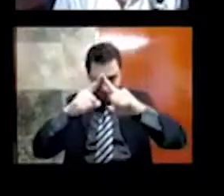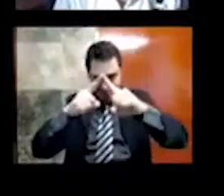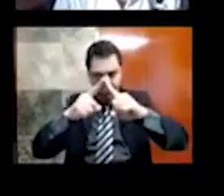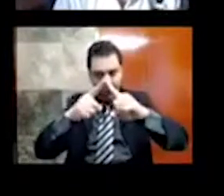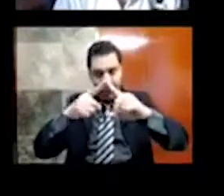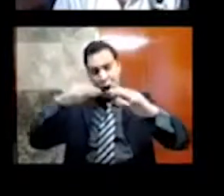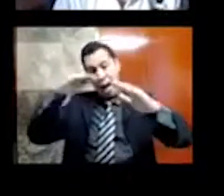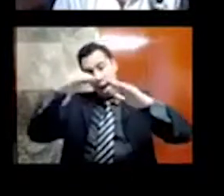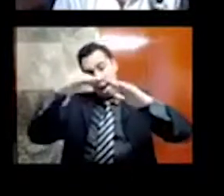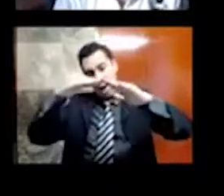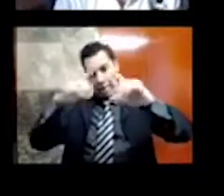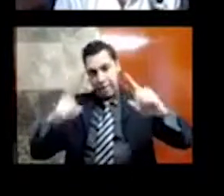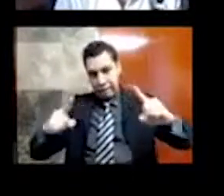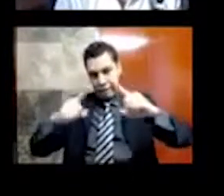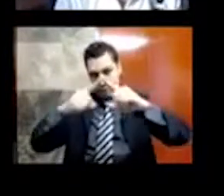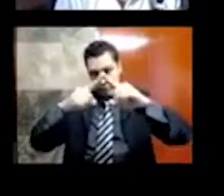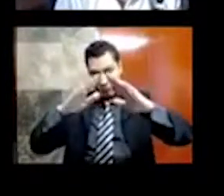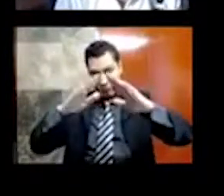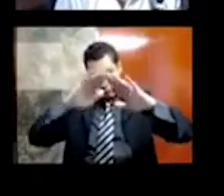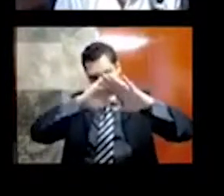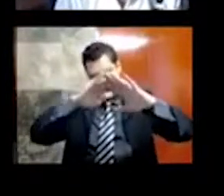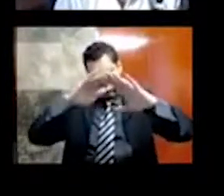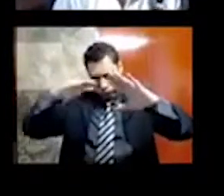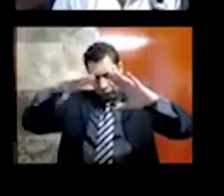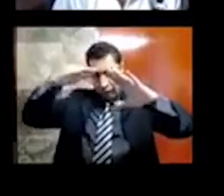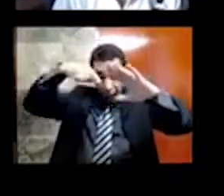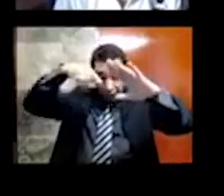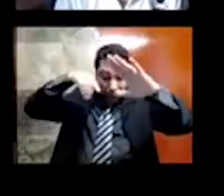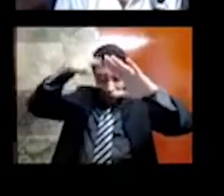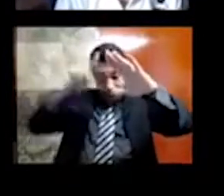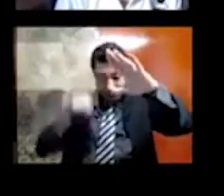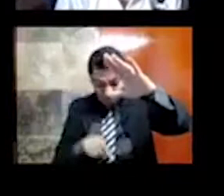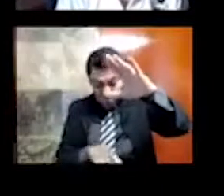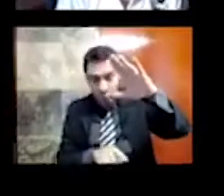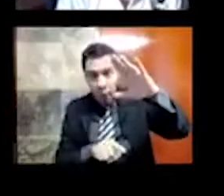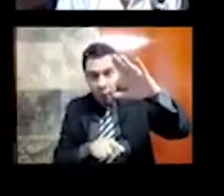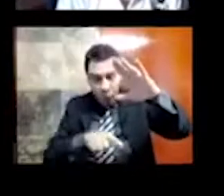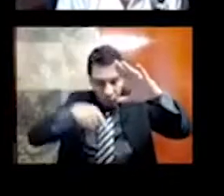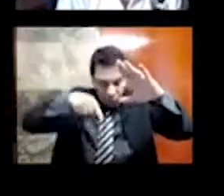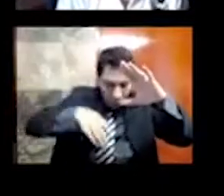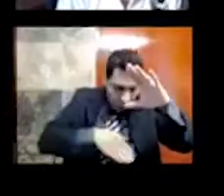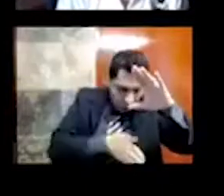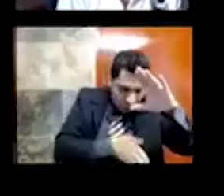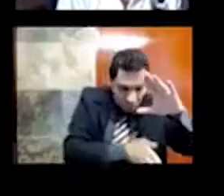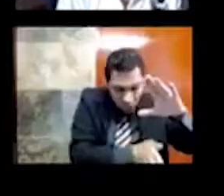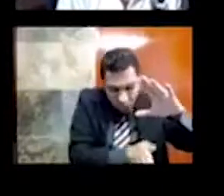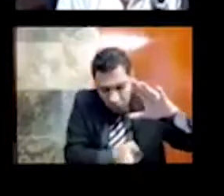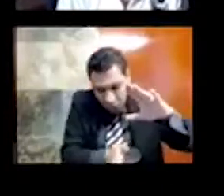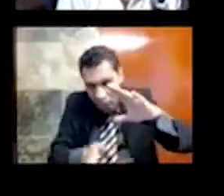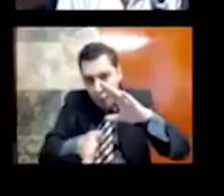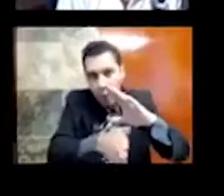El rojo que se ve es lo que vimos de los chapulines. La que sigue, por favor.